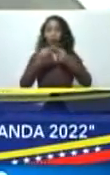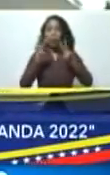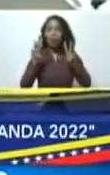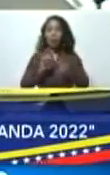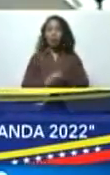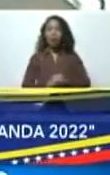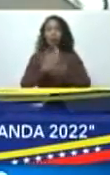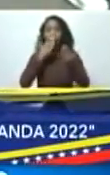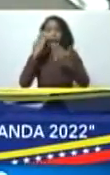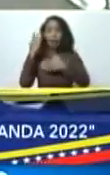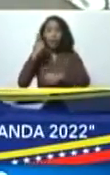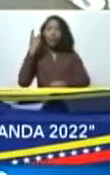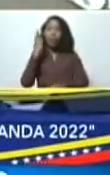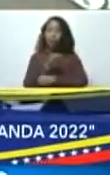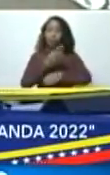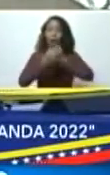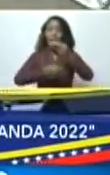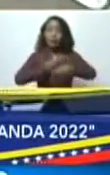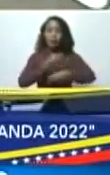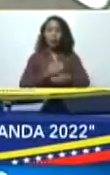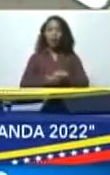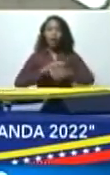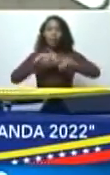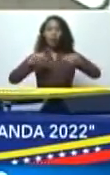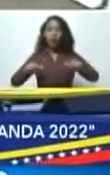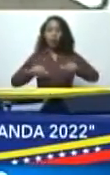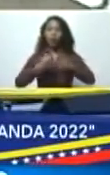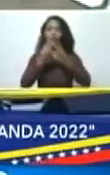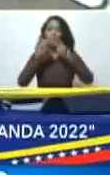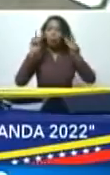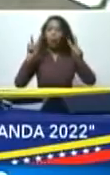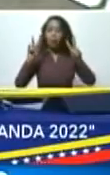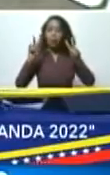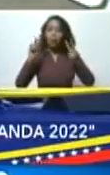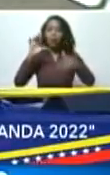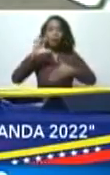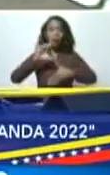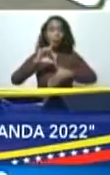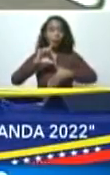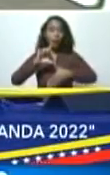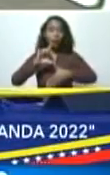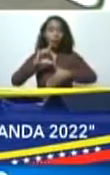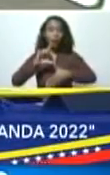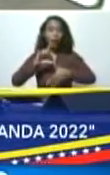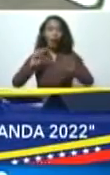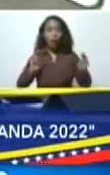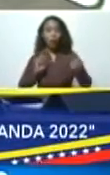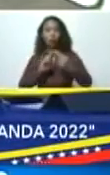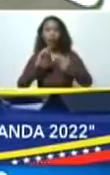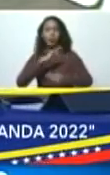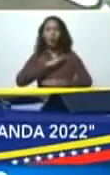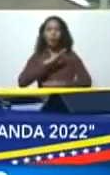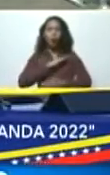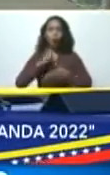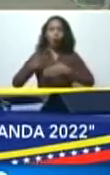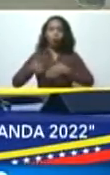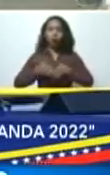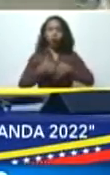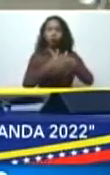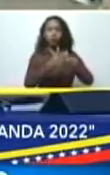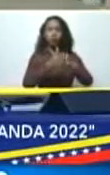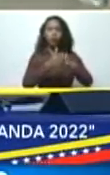y así debemos preservarlo, un territorio de paz, y que América Latina vaya encontrando su propio camino,